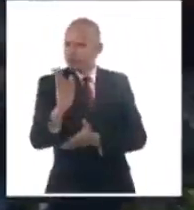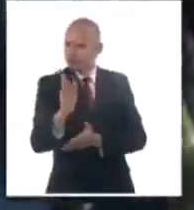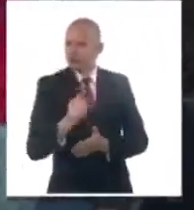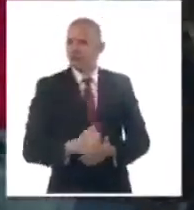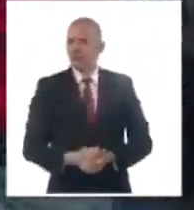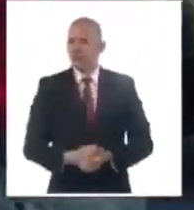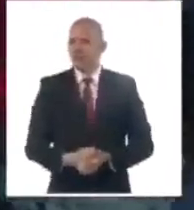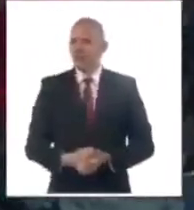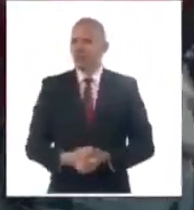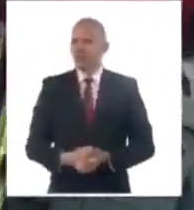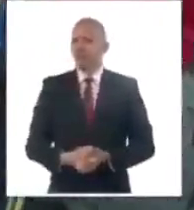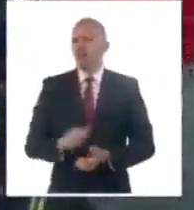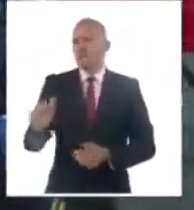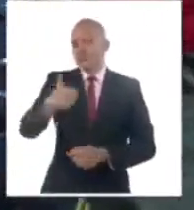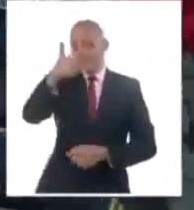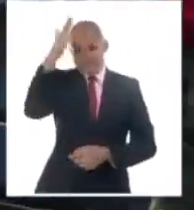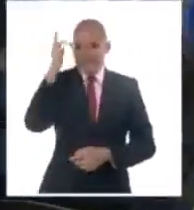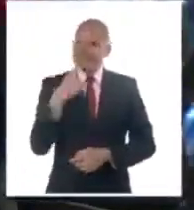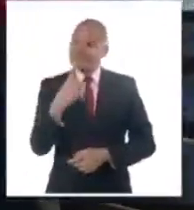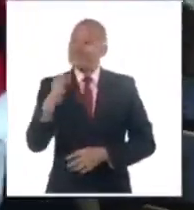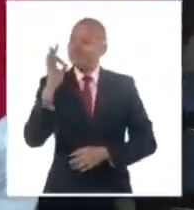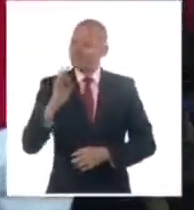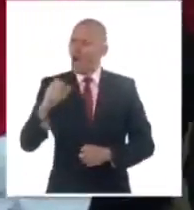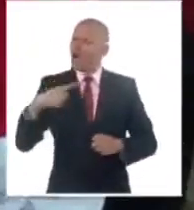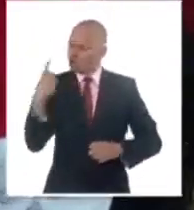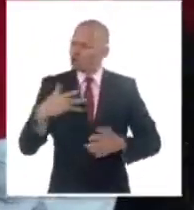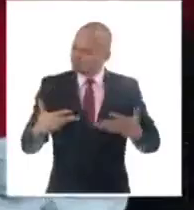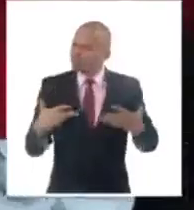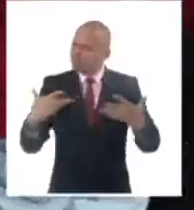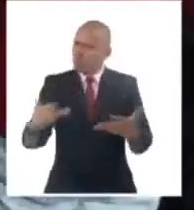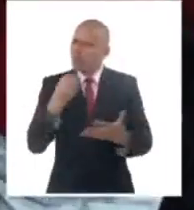Esa es la causa que compartimos con ustedes.